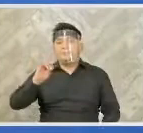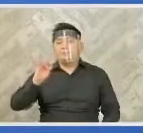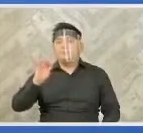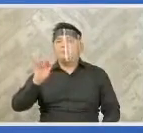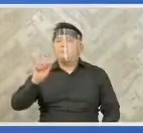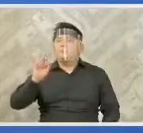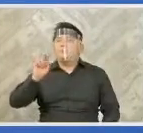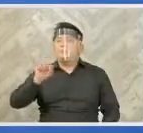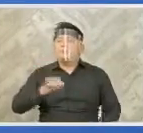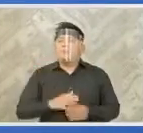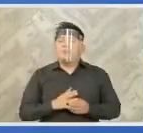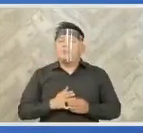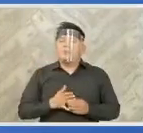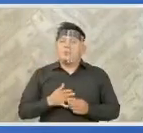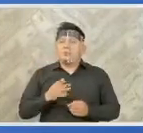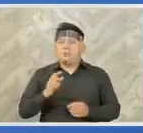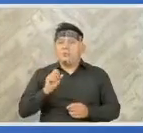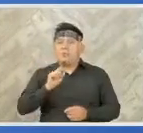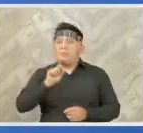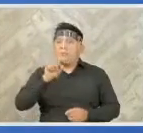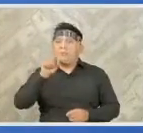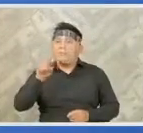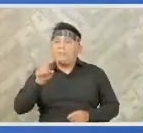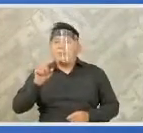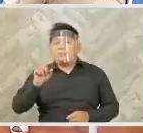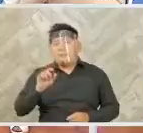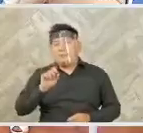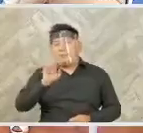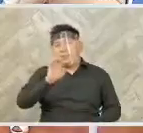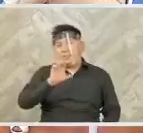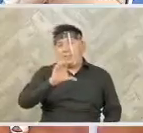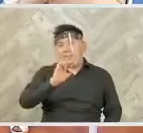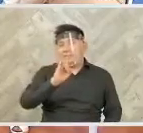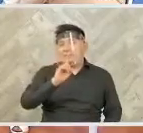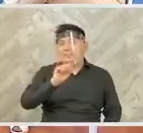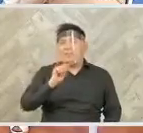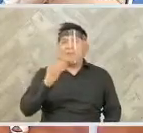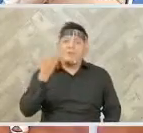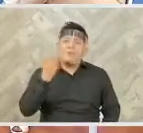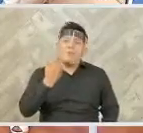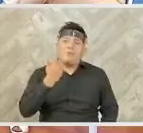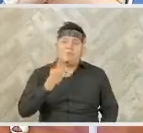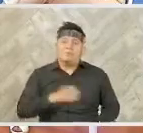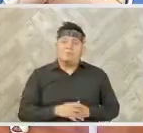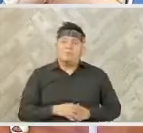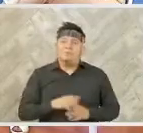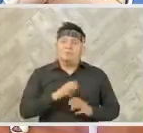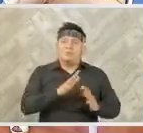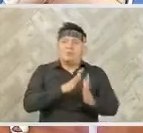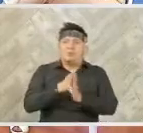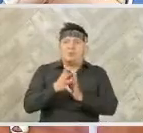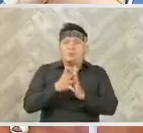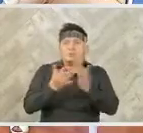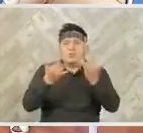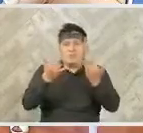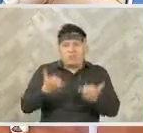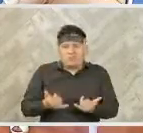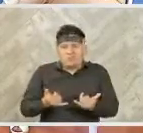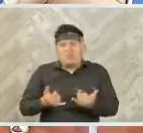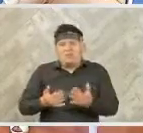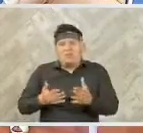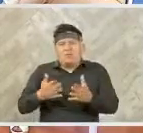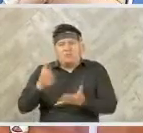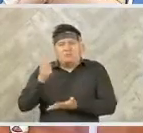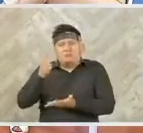quisiera trasladar este mismo logro a Elisa. Si pudiésemos contar de cara a este espacio de rendición de cuentas, ¿cuál